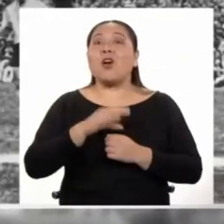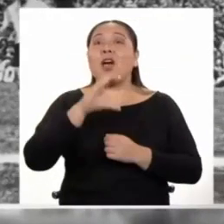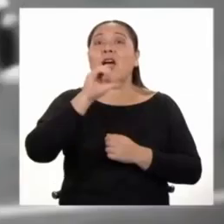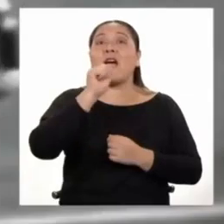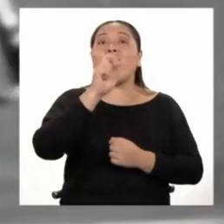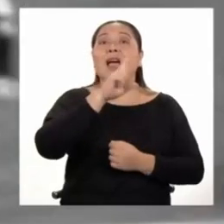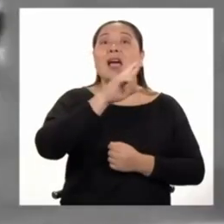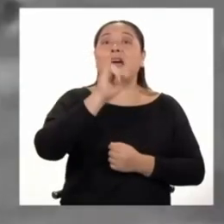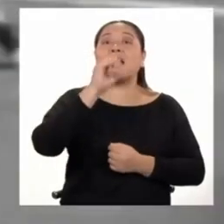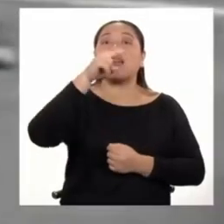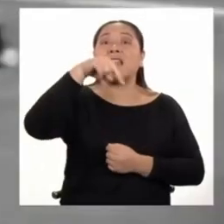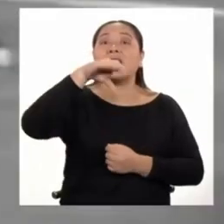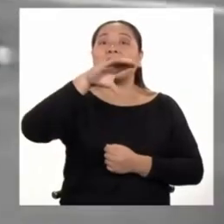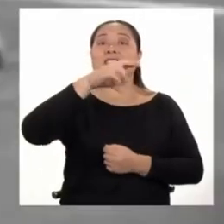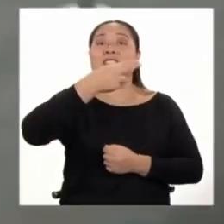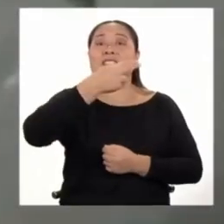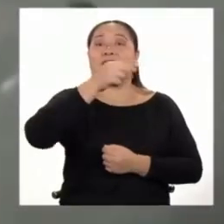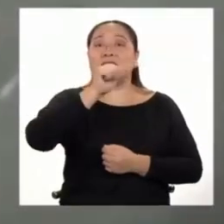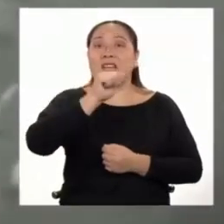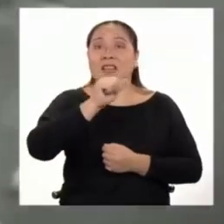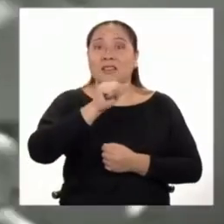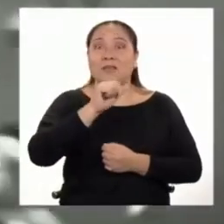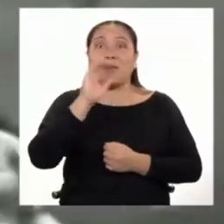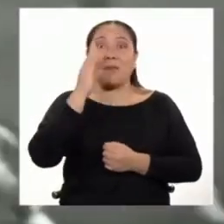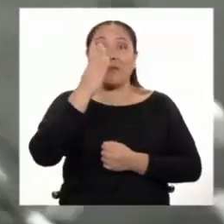Garrincha.